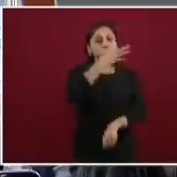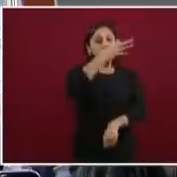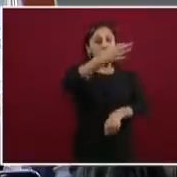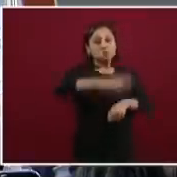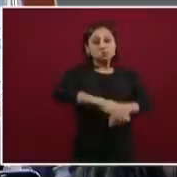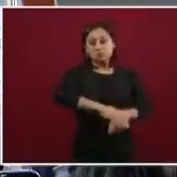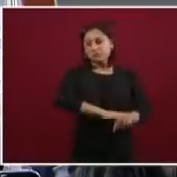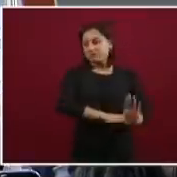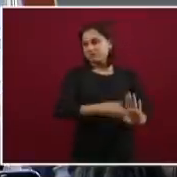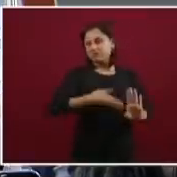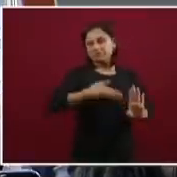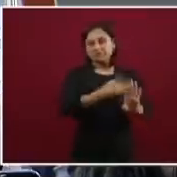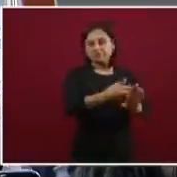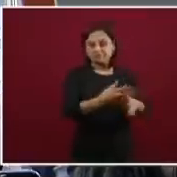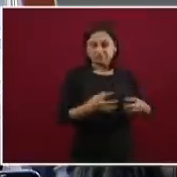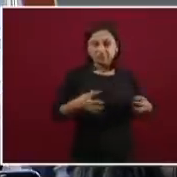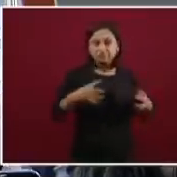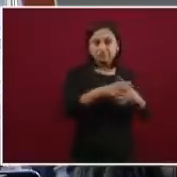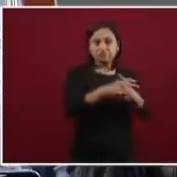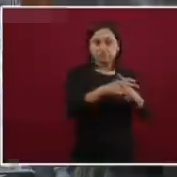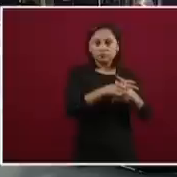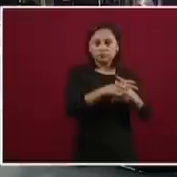había un plan así